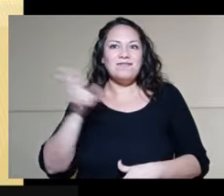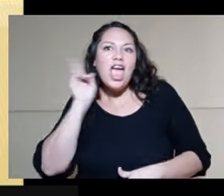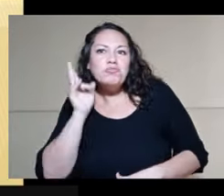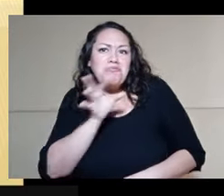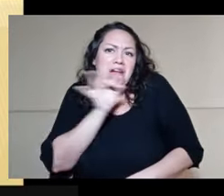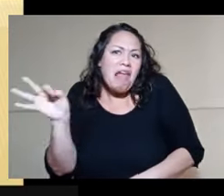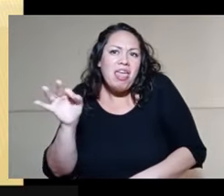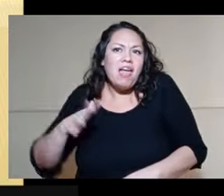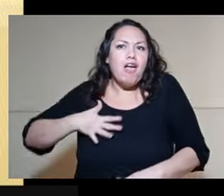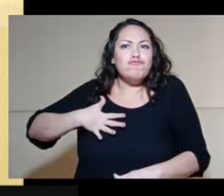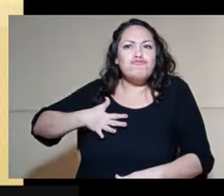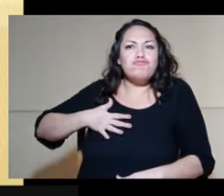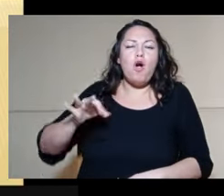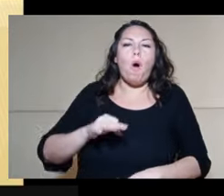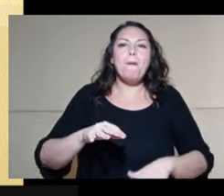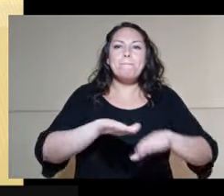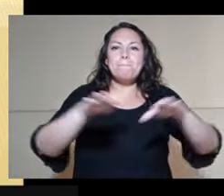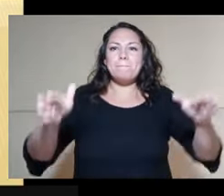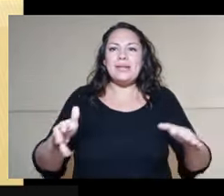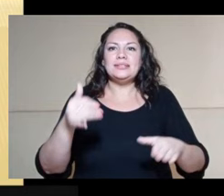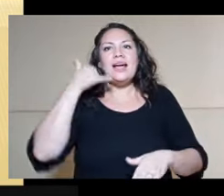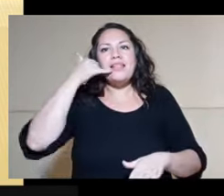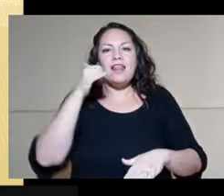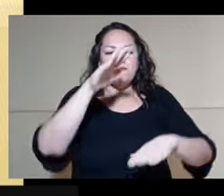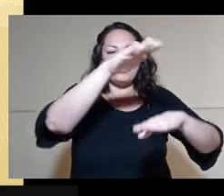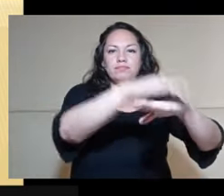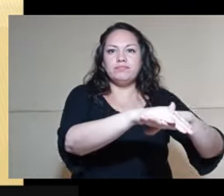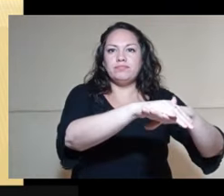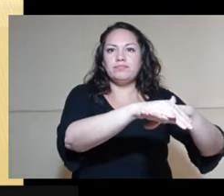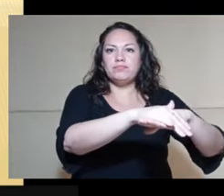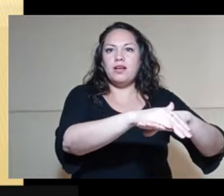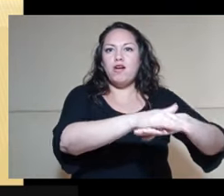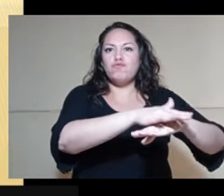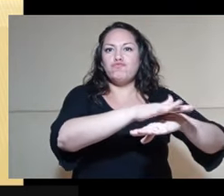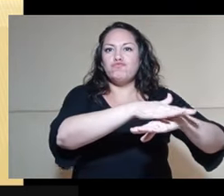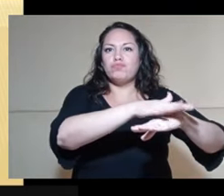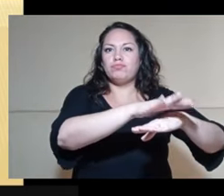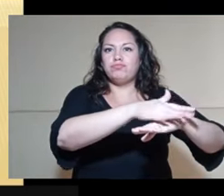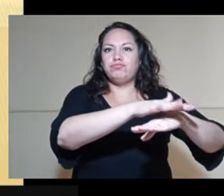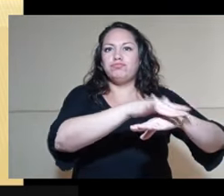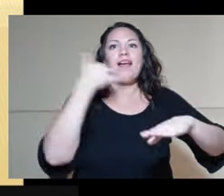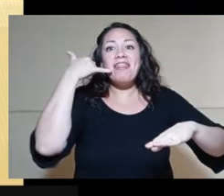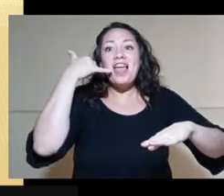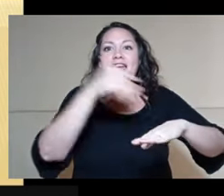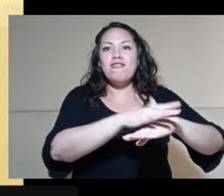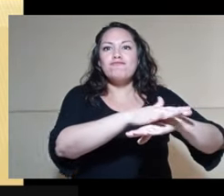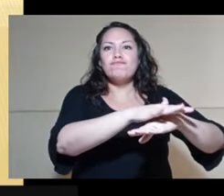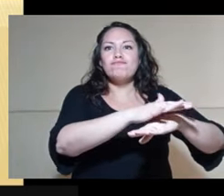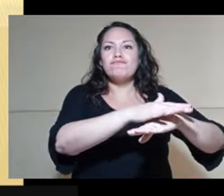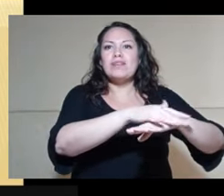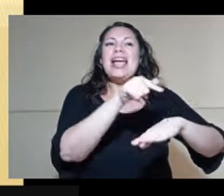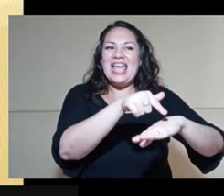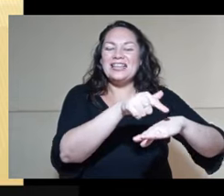falta escucharlo. O lo ponemos sobre la mesa y sentimos, no por la audición, sino porque estamos apoyados, sentimos la